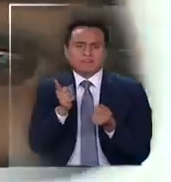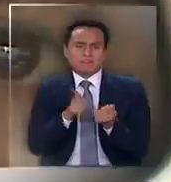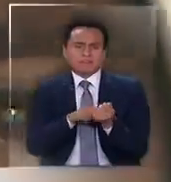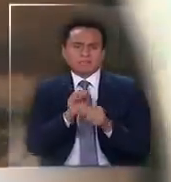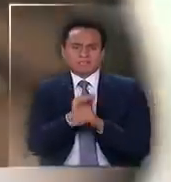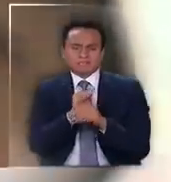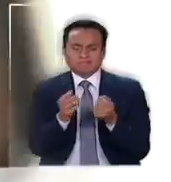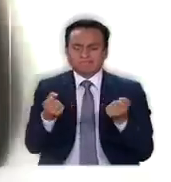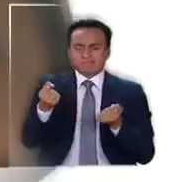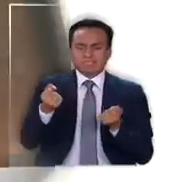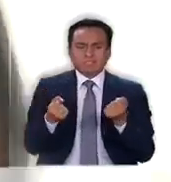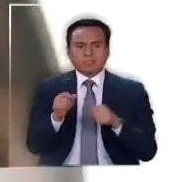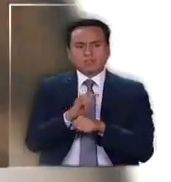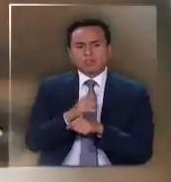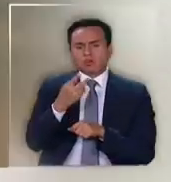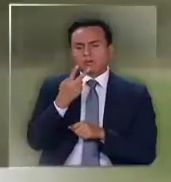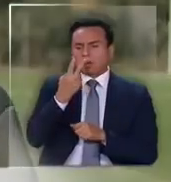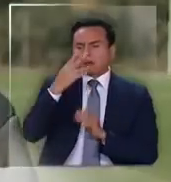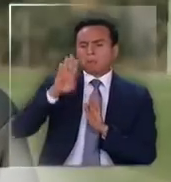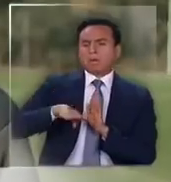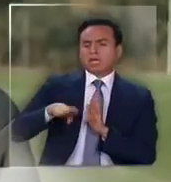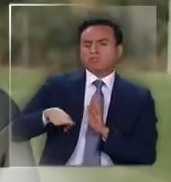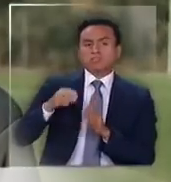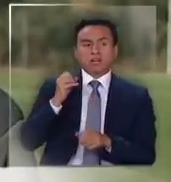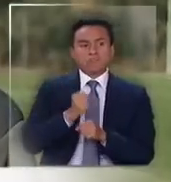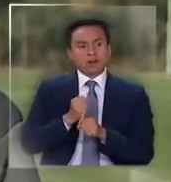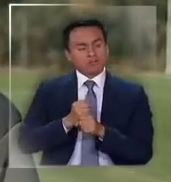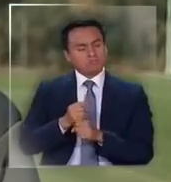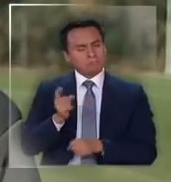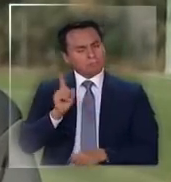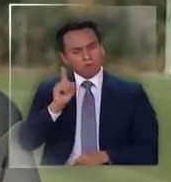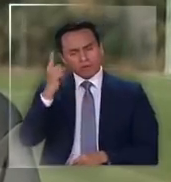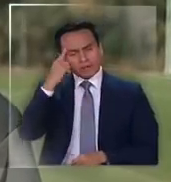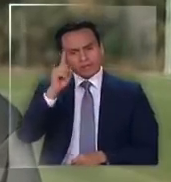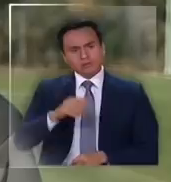Sí, o sea, no creo que hay que mirar en menos el trabajo, la verdad que...